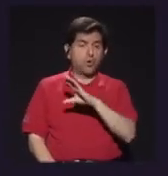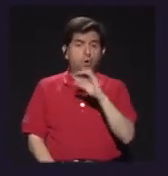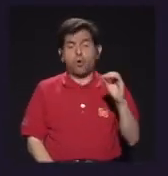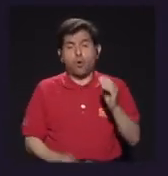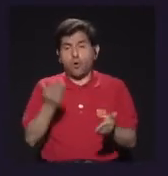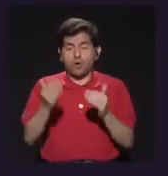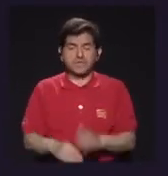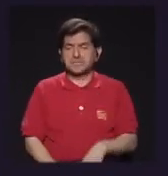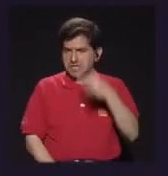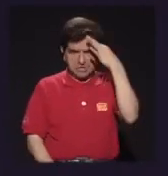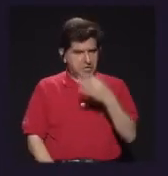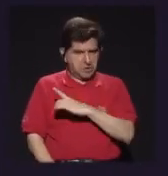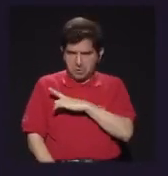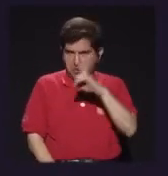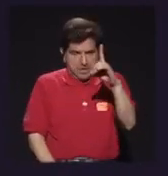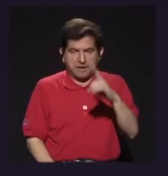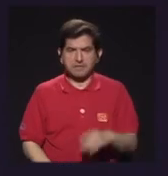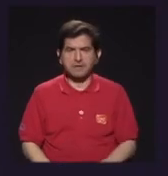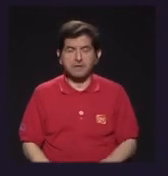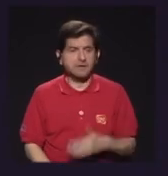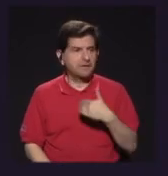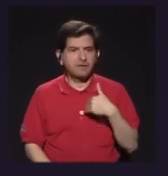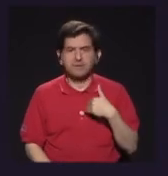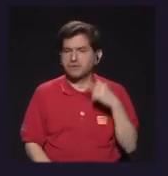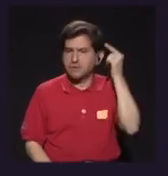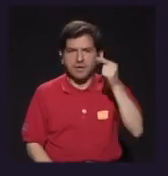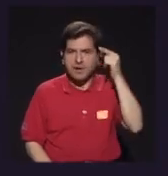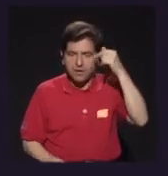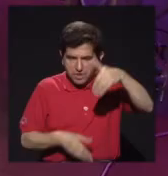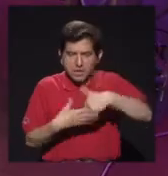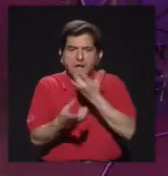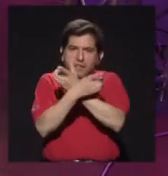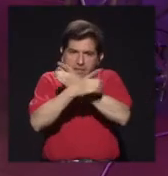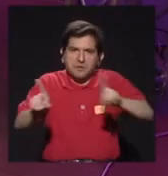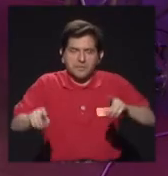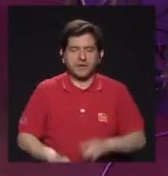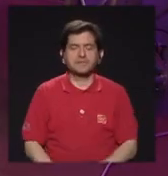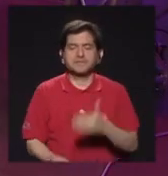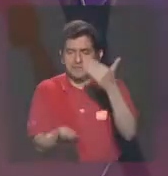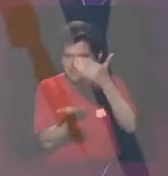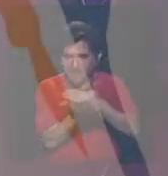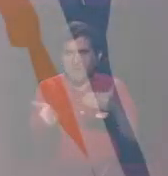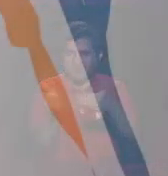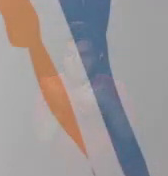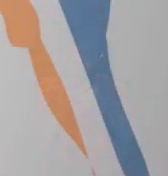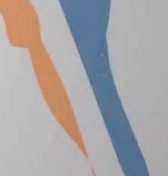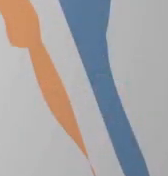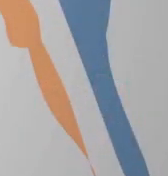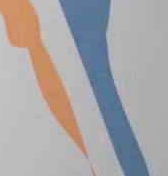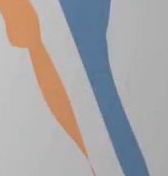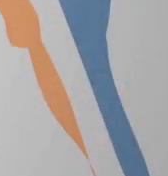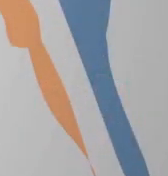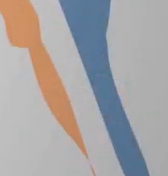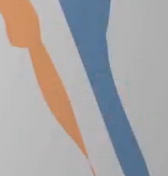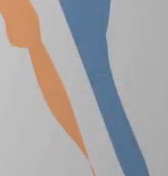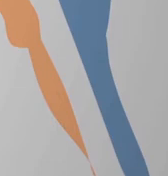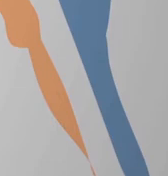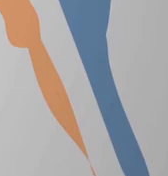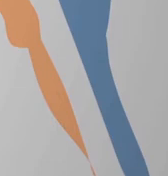hasta de ateísmo no tiene ningún ninguna cabida en una democracia bien vamos a una nueva pausa regresamos en un momento